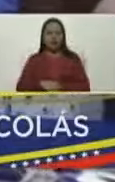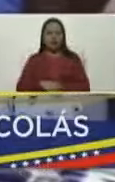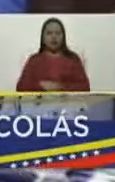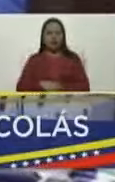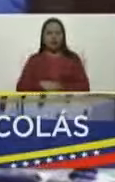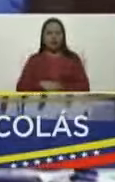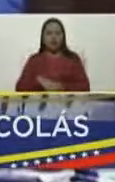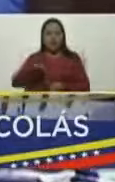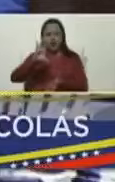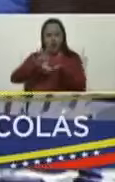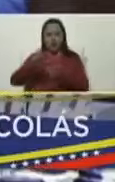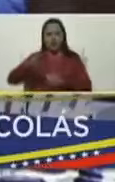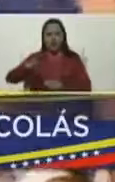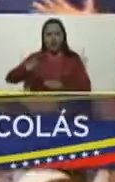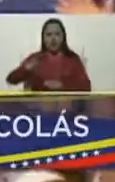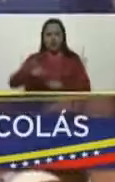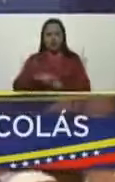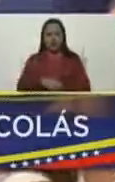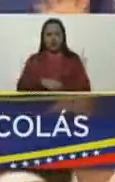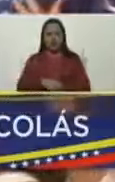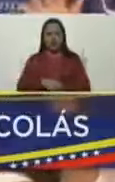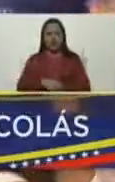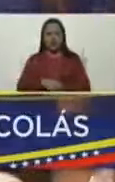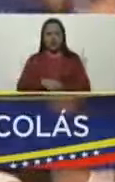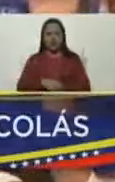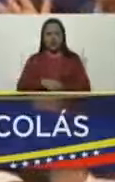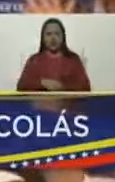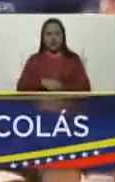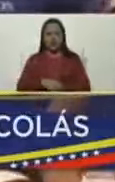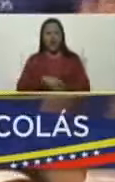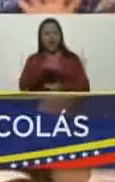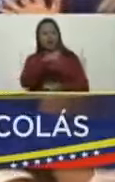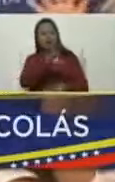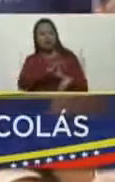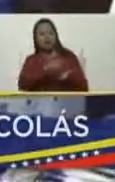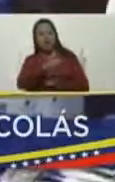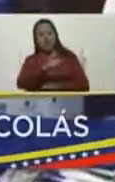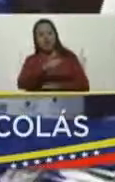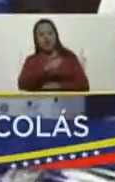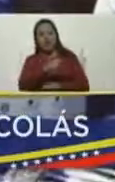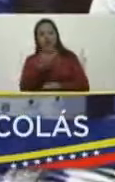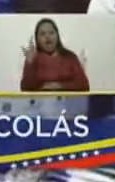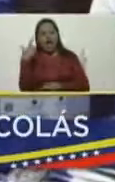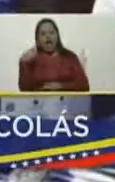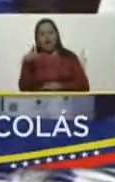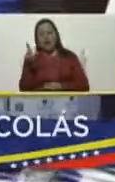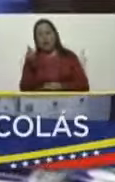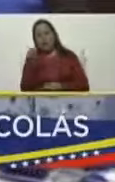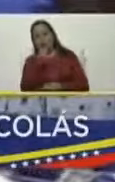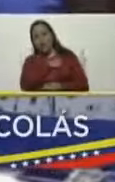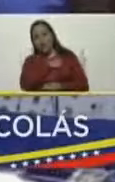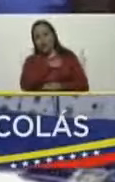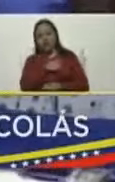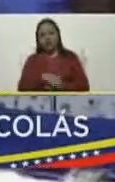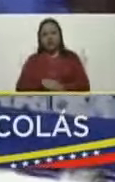De la ciudad Charallave. De Charallave, Naguará. Delcy, pero esto es un florecimiento. Se